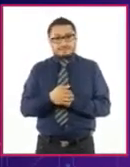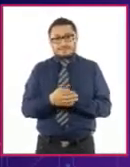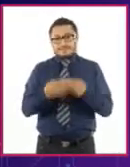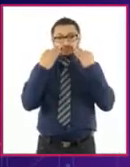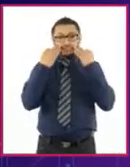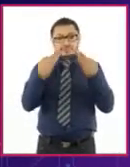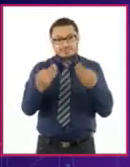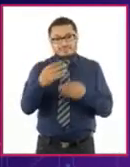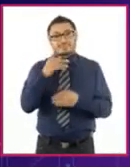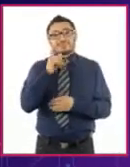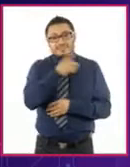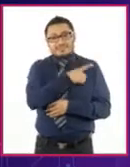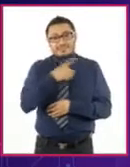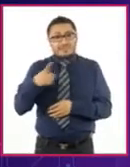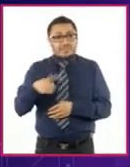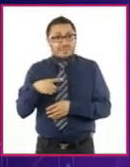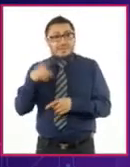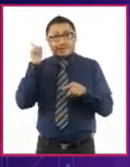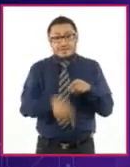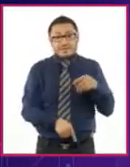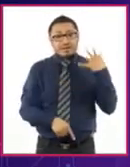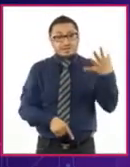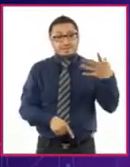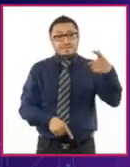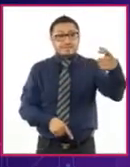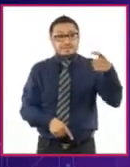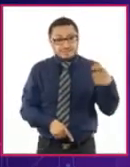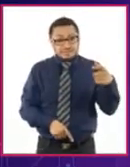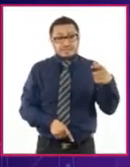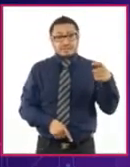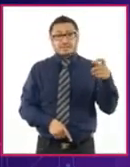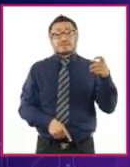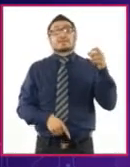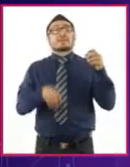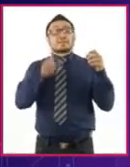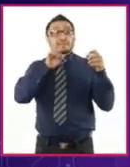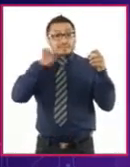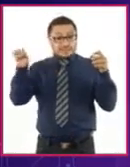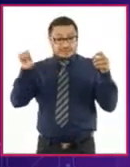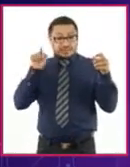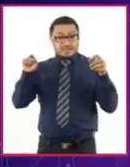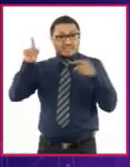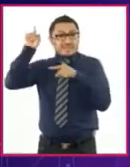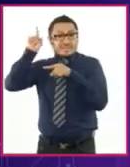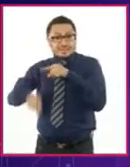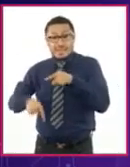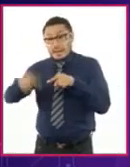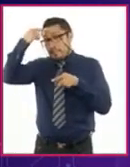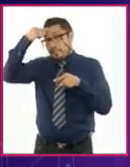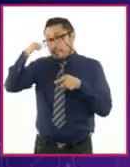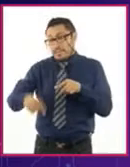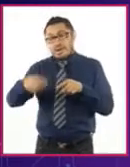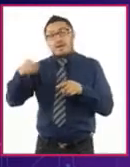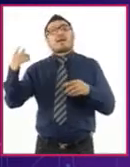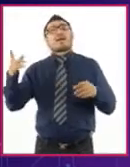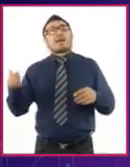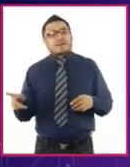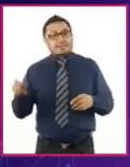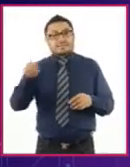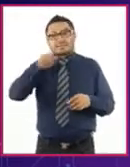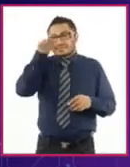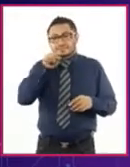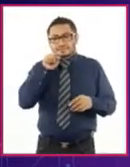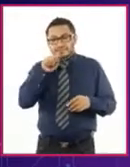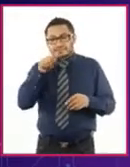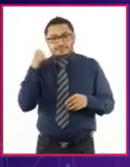Observemos que se debe eliminar 5x en el lado derecho de la igualdad para que se tenga la incógnita en